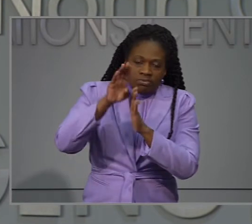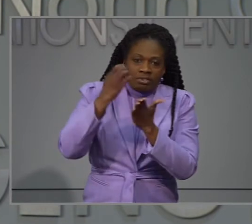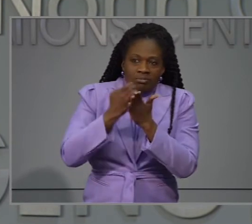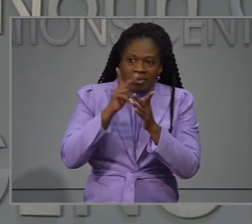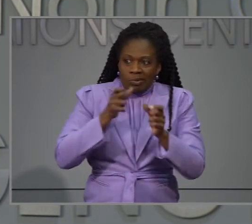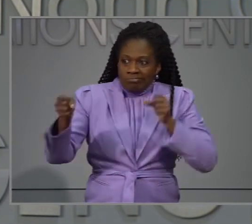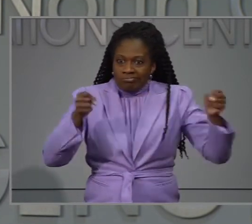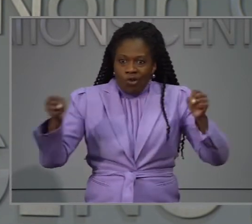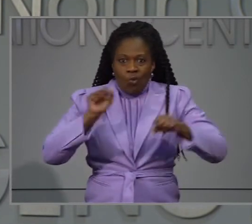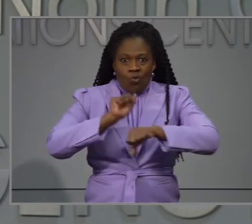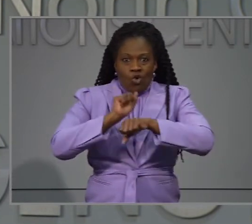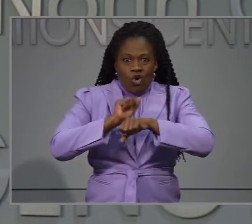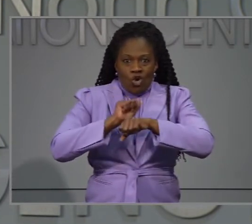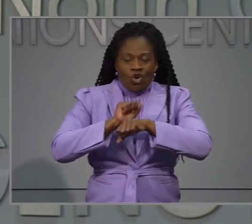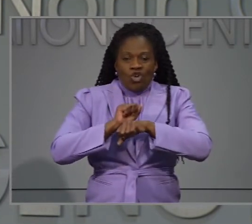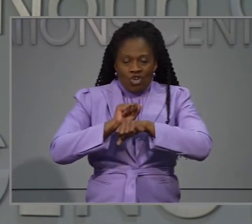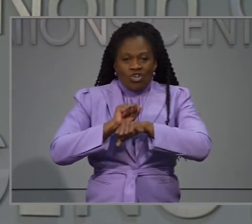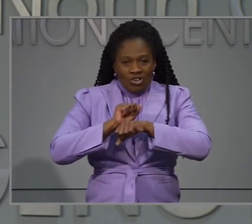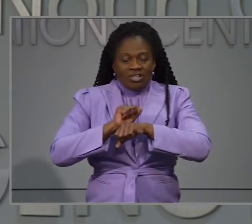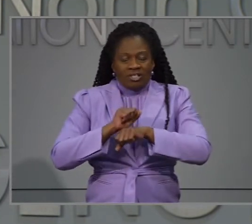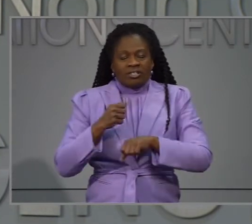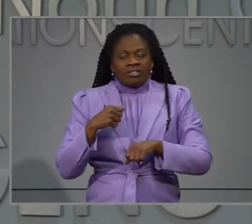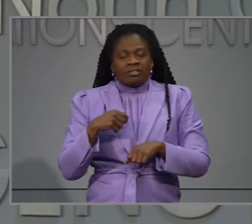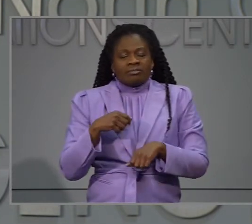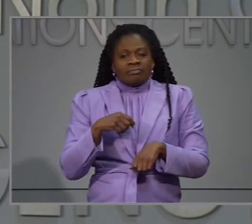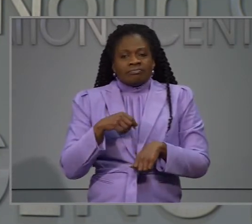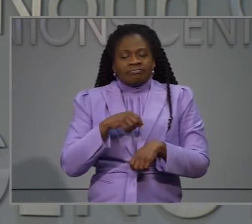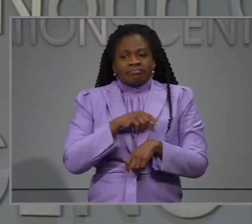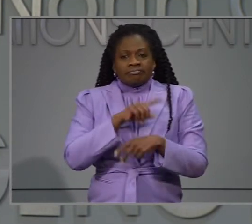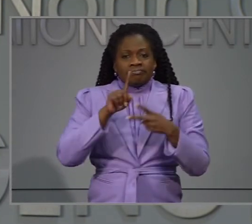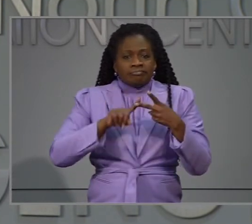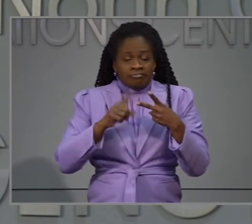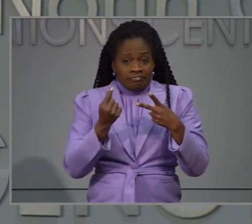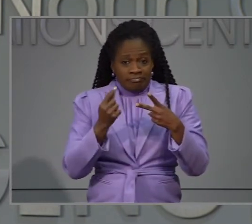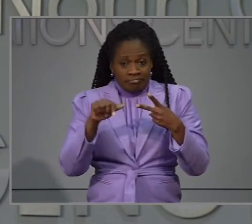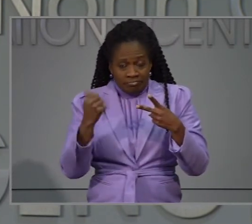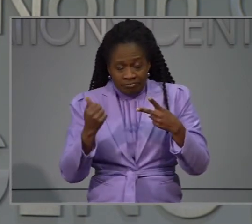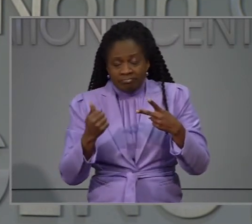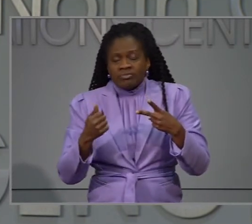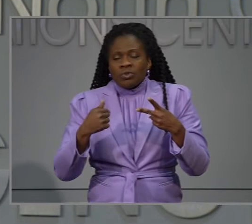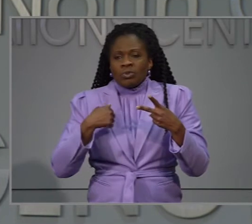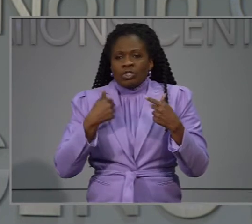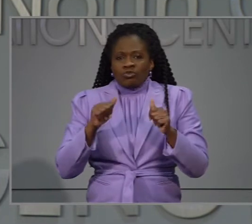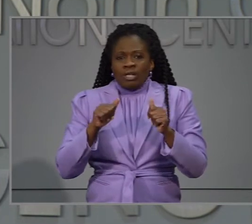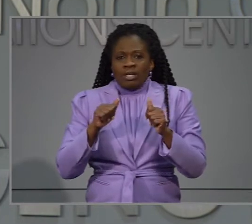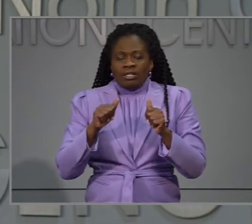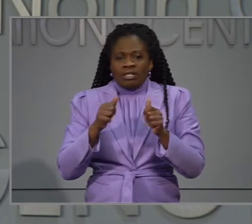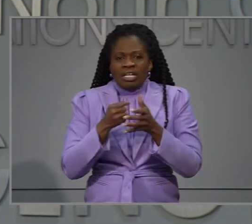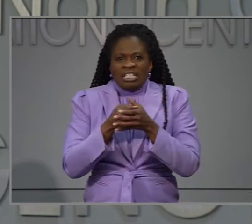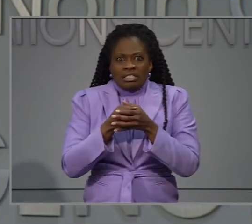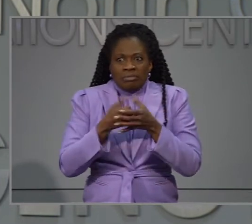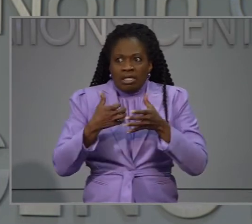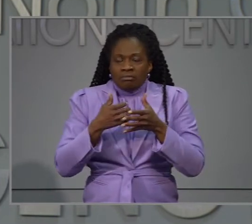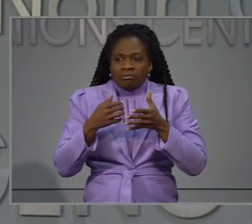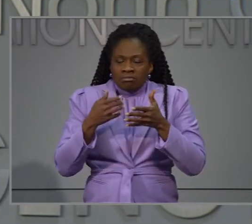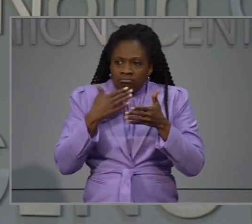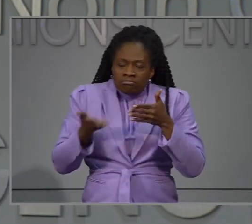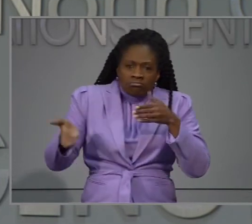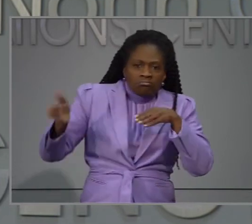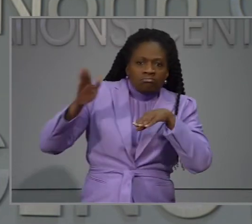más y más personas de regreso al trabajo también estamos trabajando muchísimo para expander el